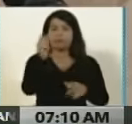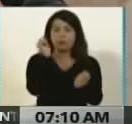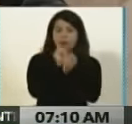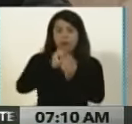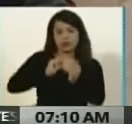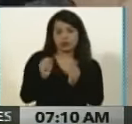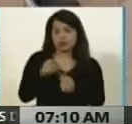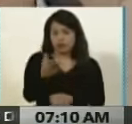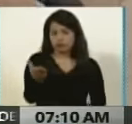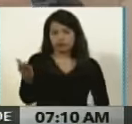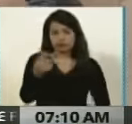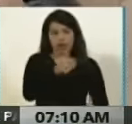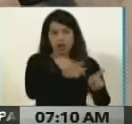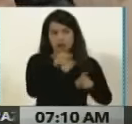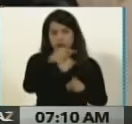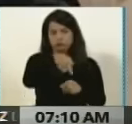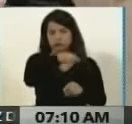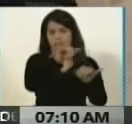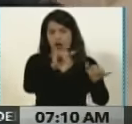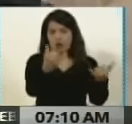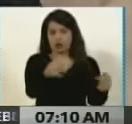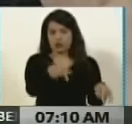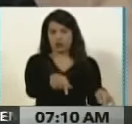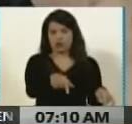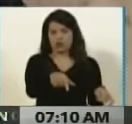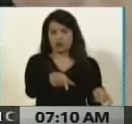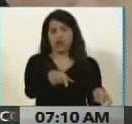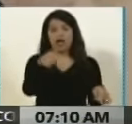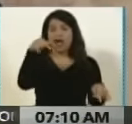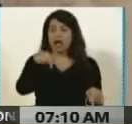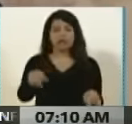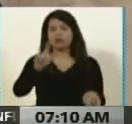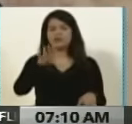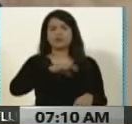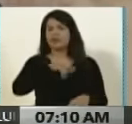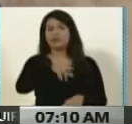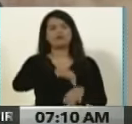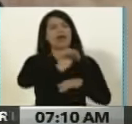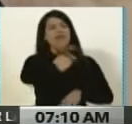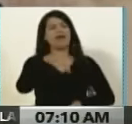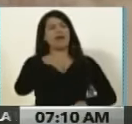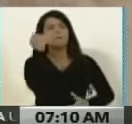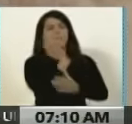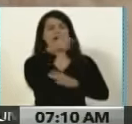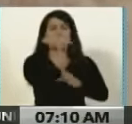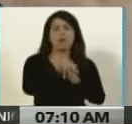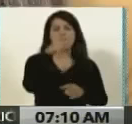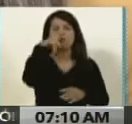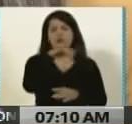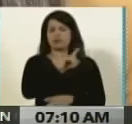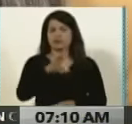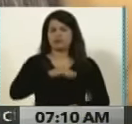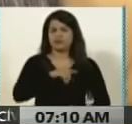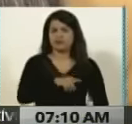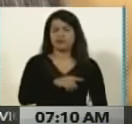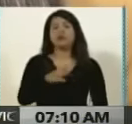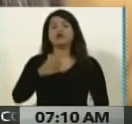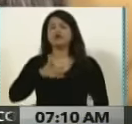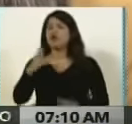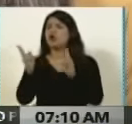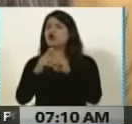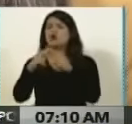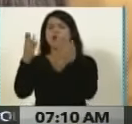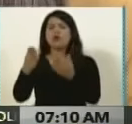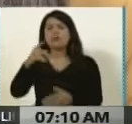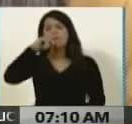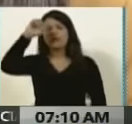decir, hay una actitud que no es de tolerancia frente a eso, pues. Yo conozco al presidente Maduro desde joven